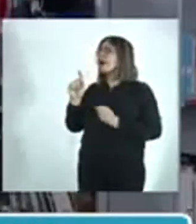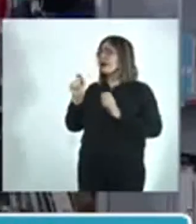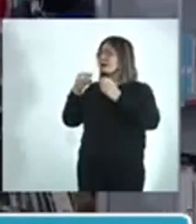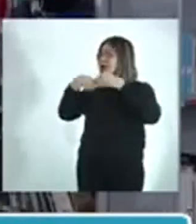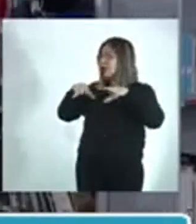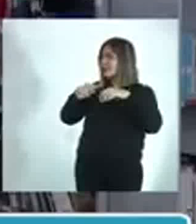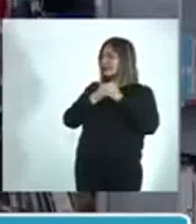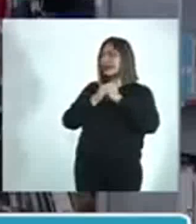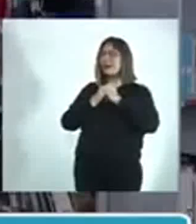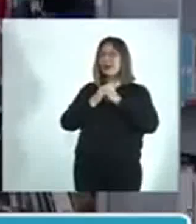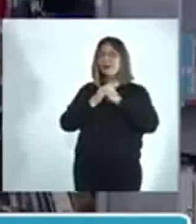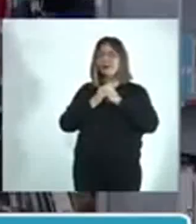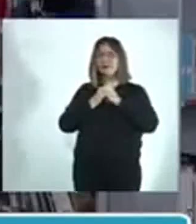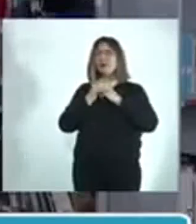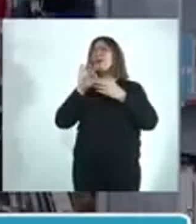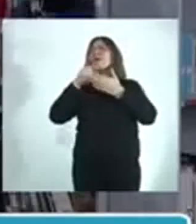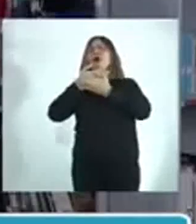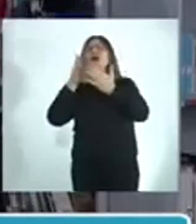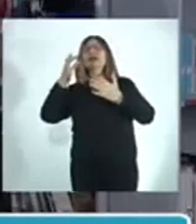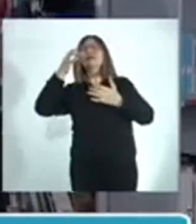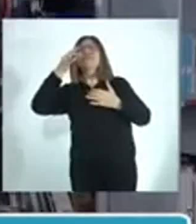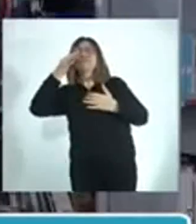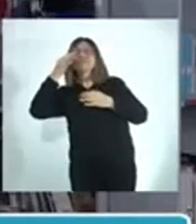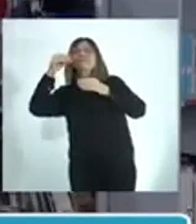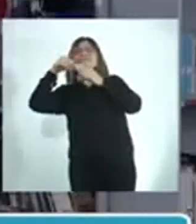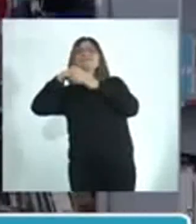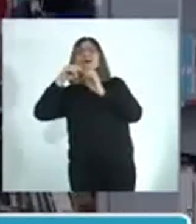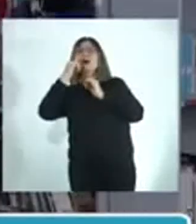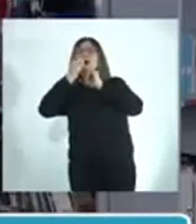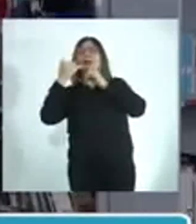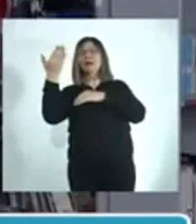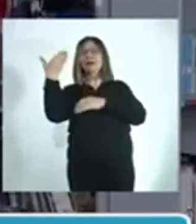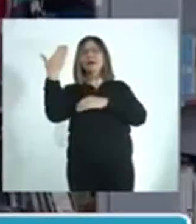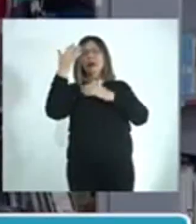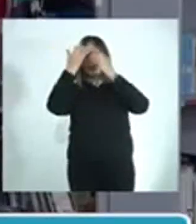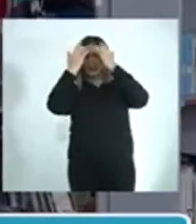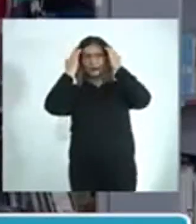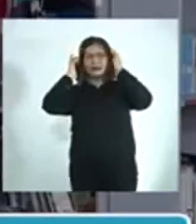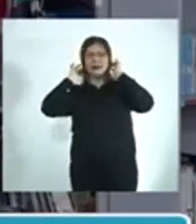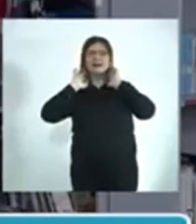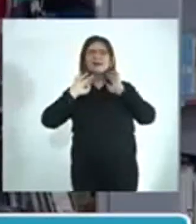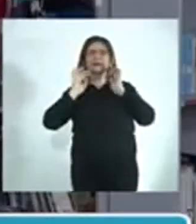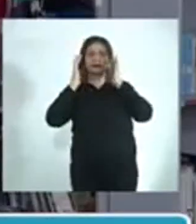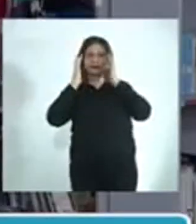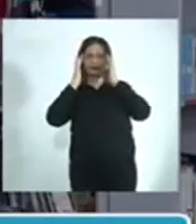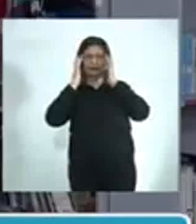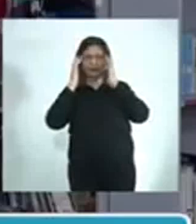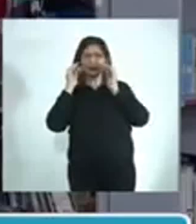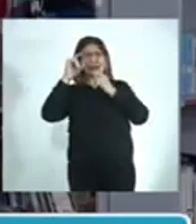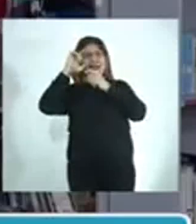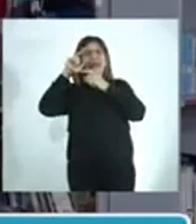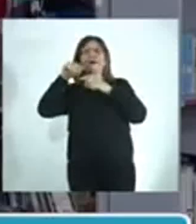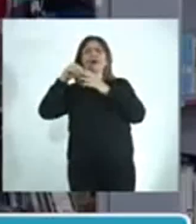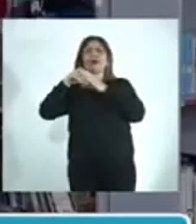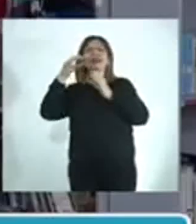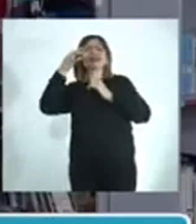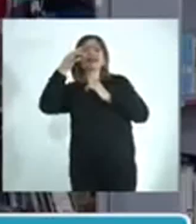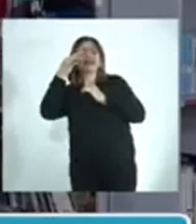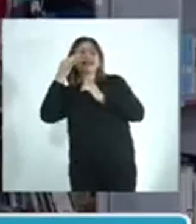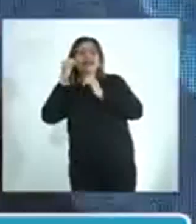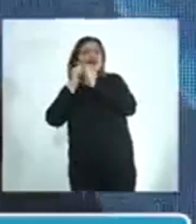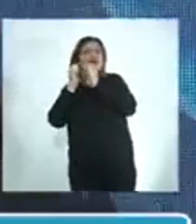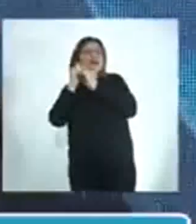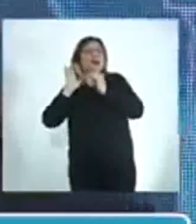arrancamos con la primera conferencia que tenemos de la provincia, ¿no? La primera, sí, experiencia que vamos, claro, a